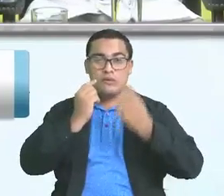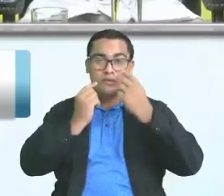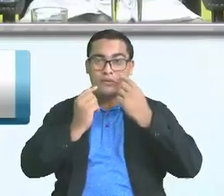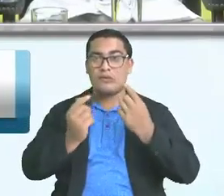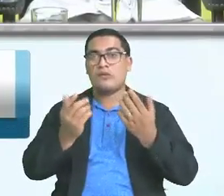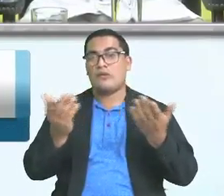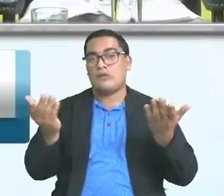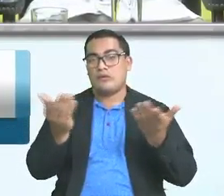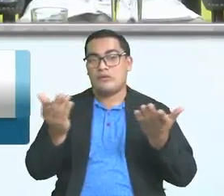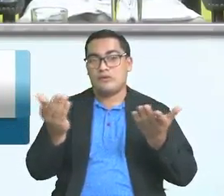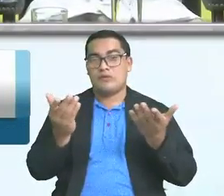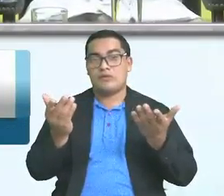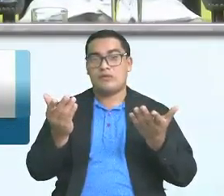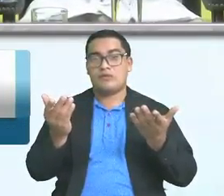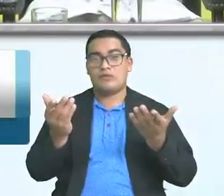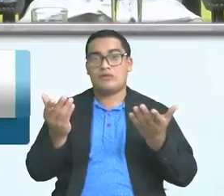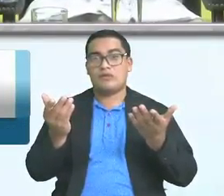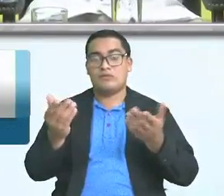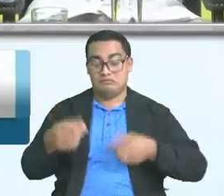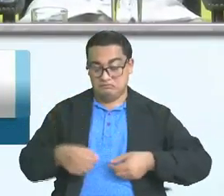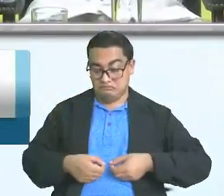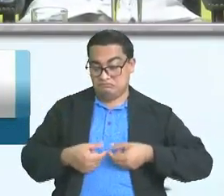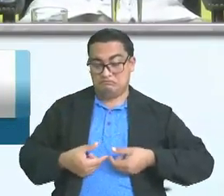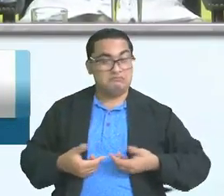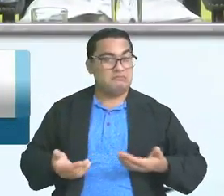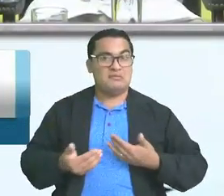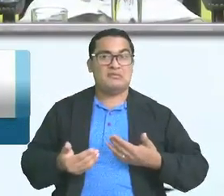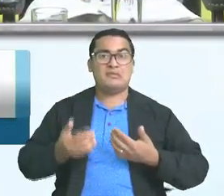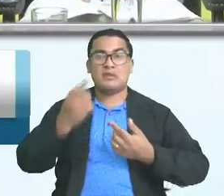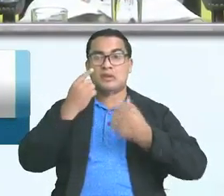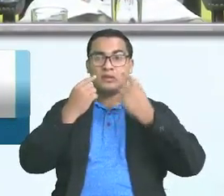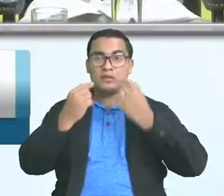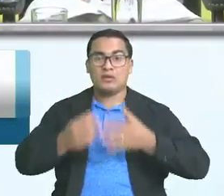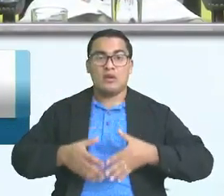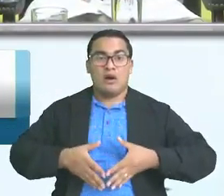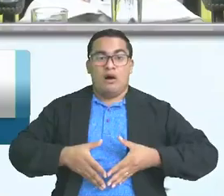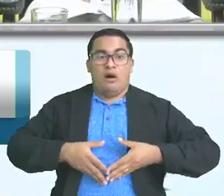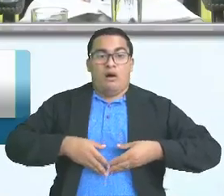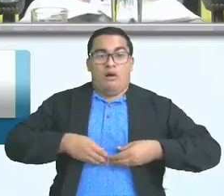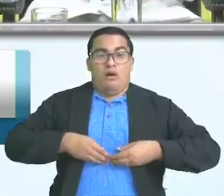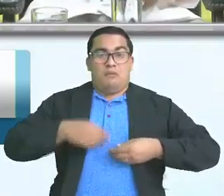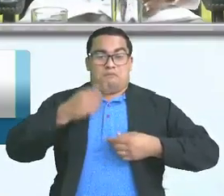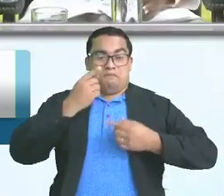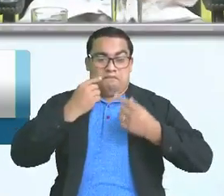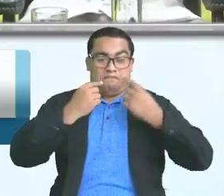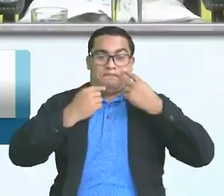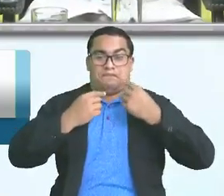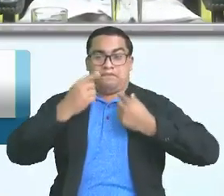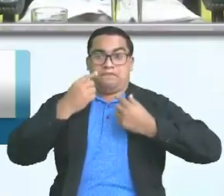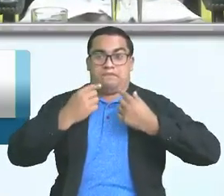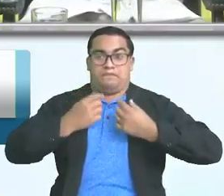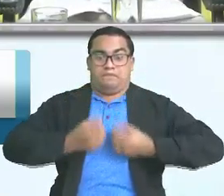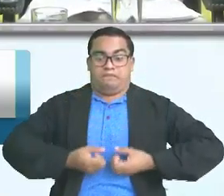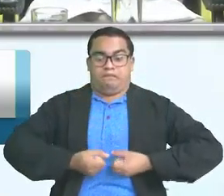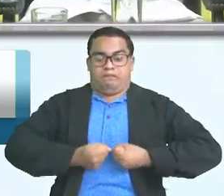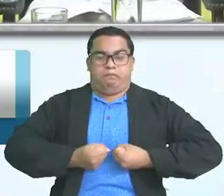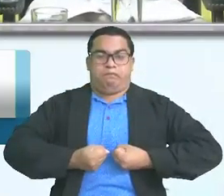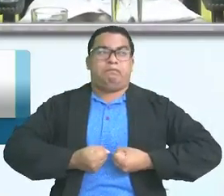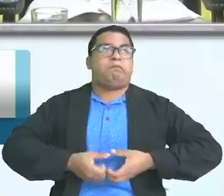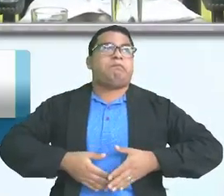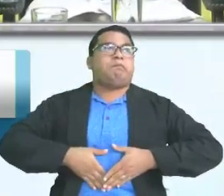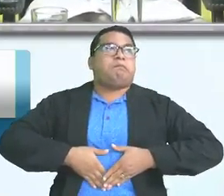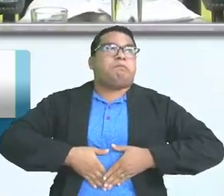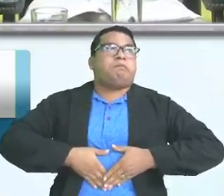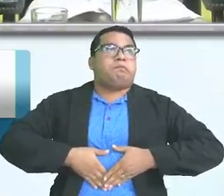sí, así es, no se va a manifestar. Cuando él llora, ¿qué es lo que hace? Contrae los músculos de la pancita y al haber una mayor presión en la